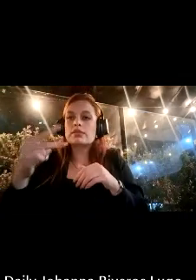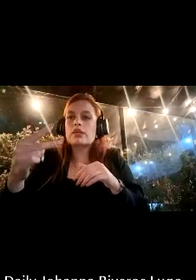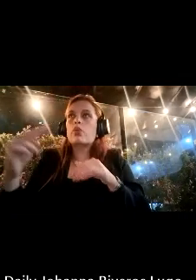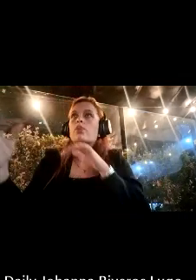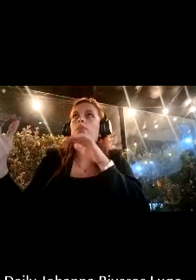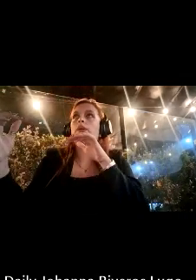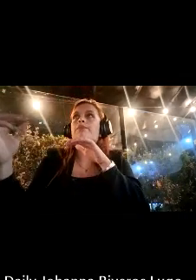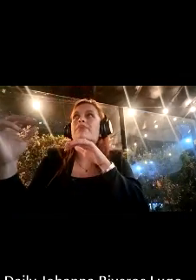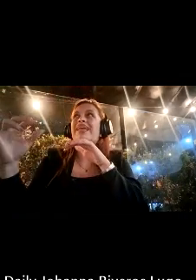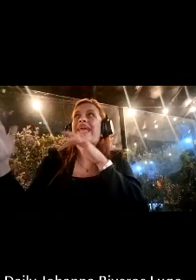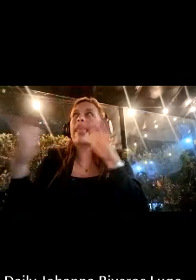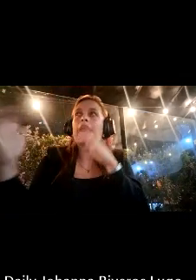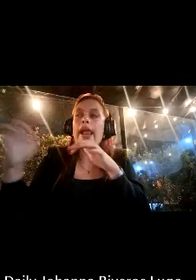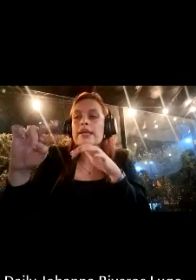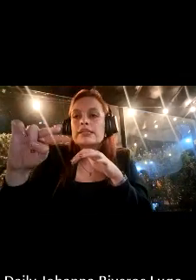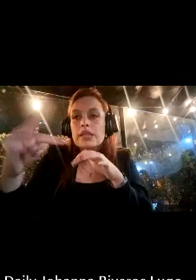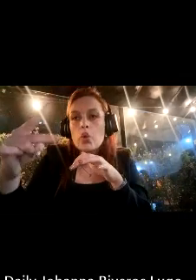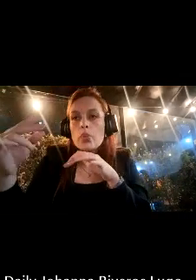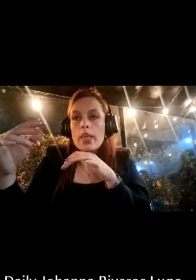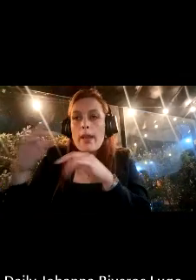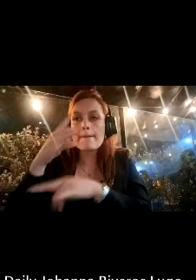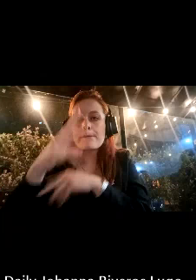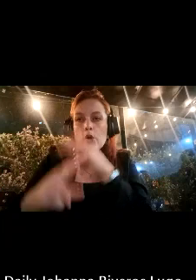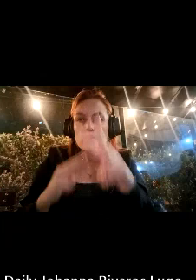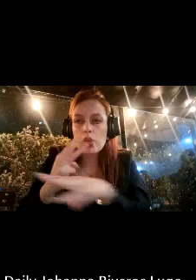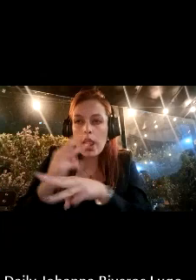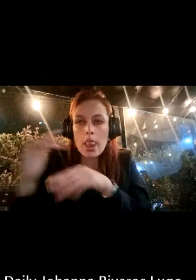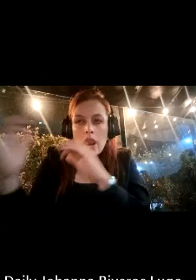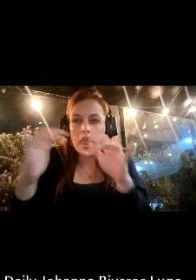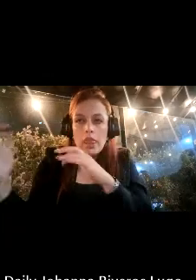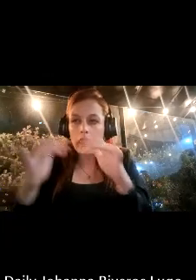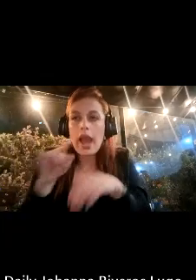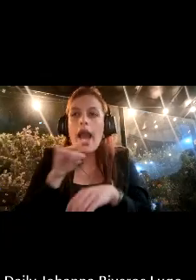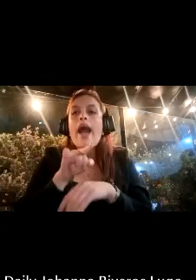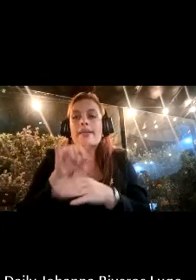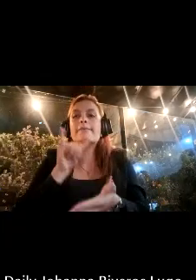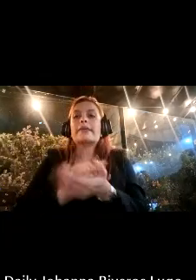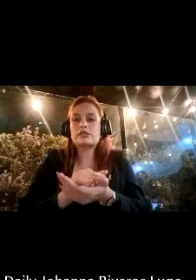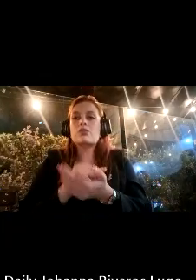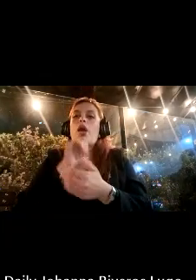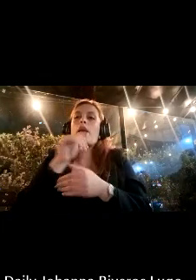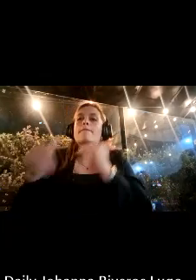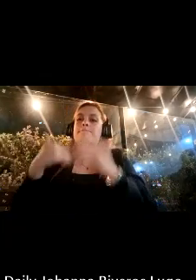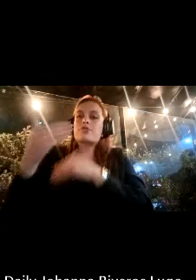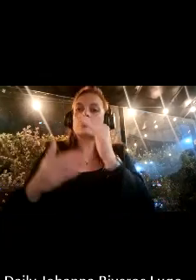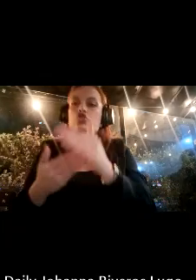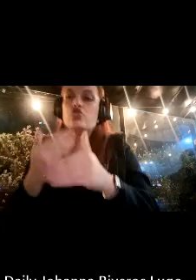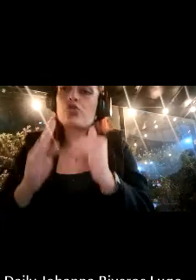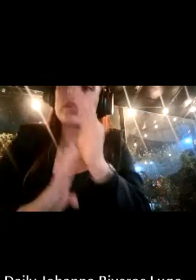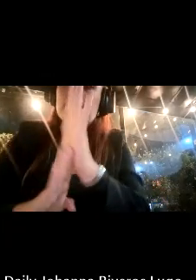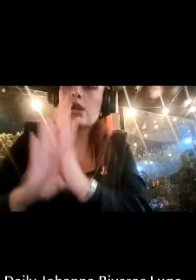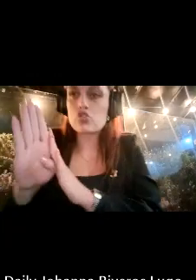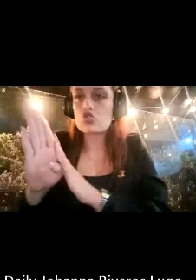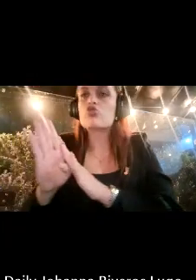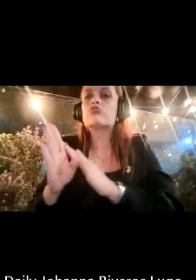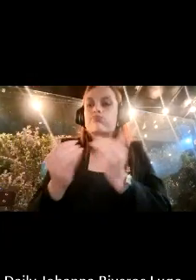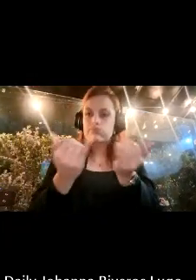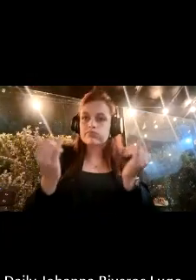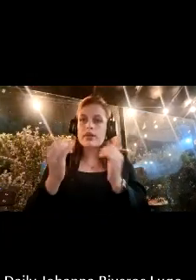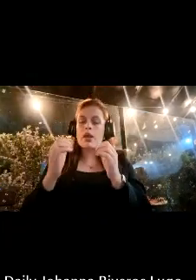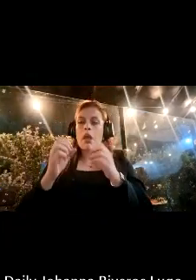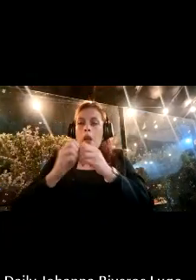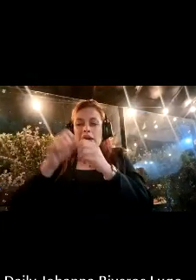estudio de este campo de la física nuclear, llegando pues a desarrollar la bomba atómica y más adelante lo